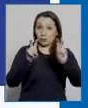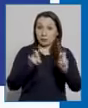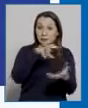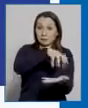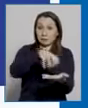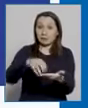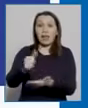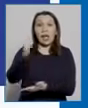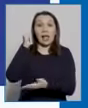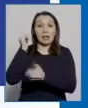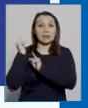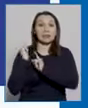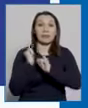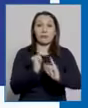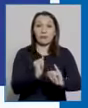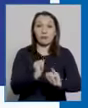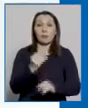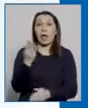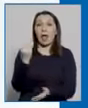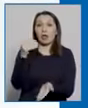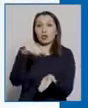día de ayer se informaron